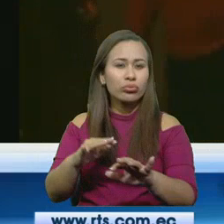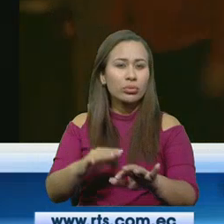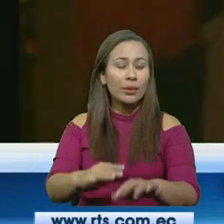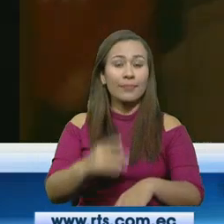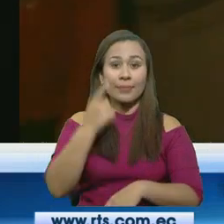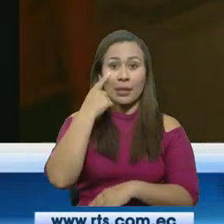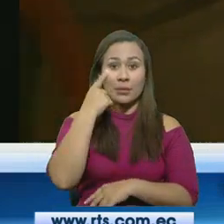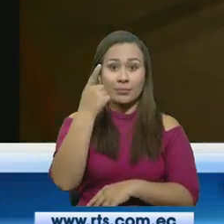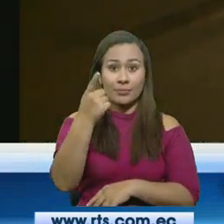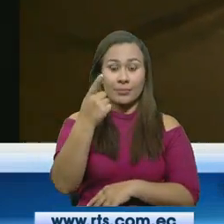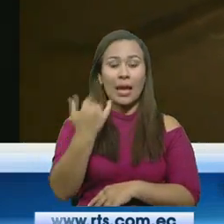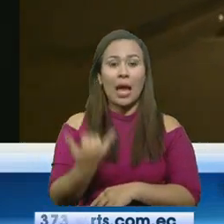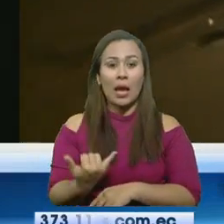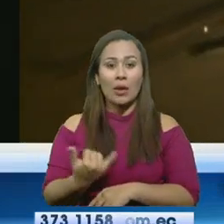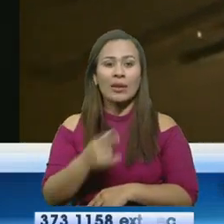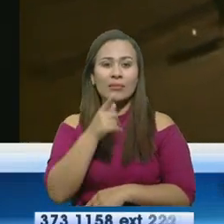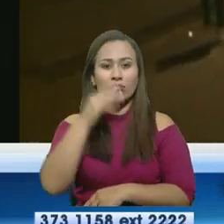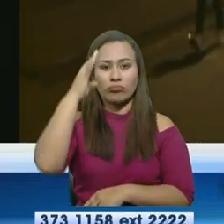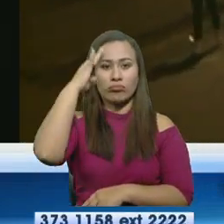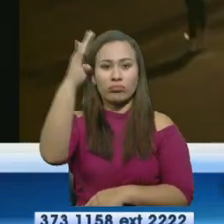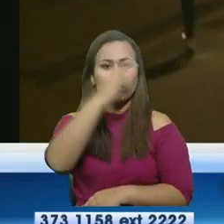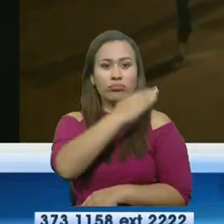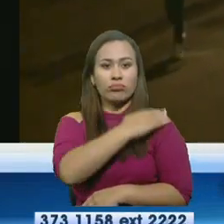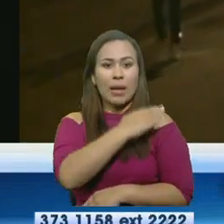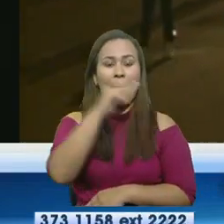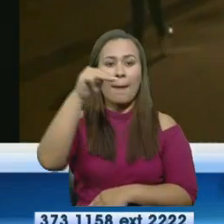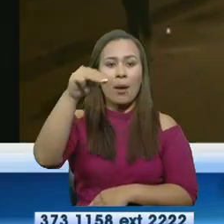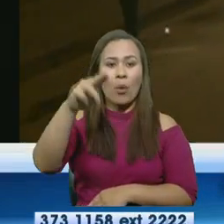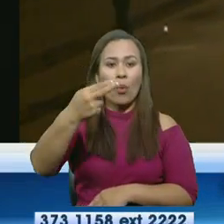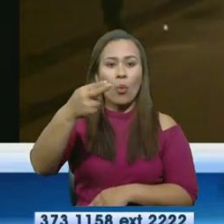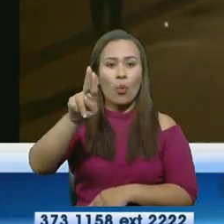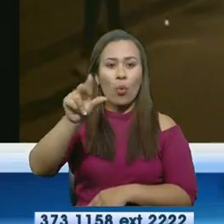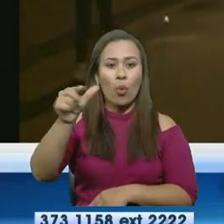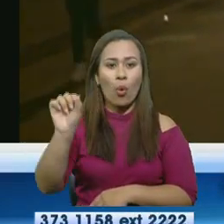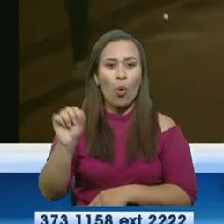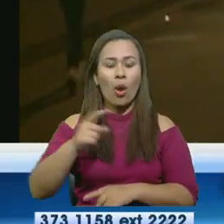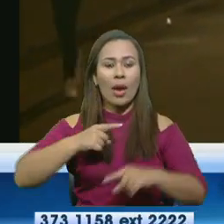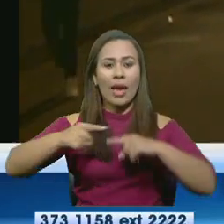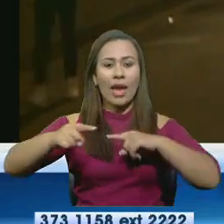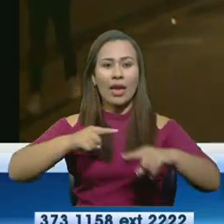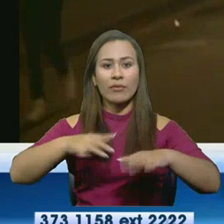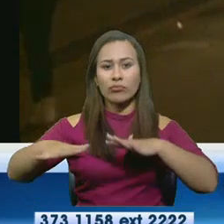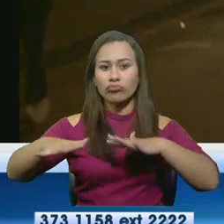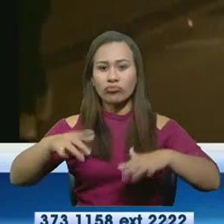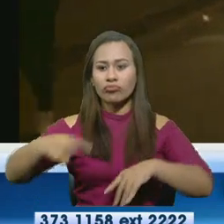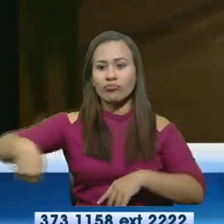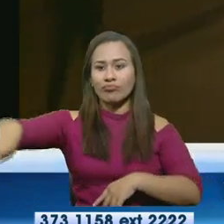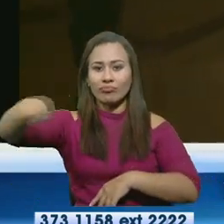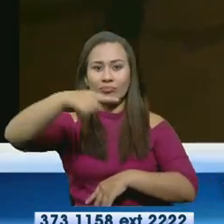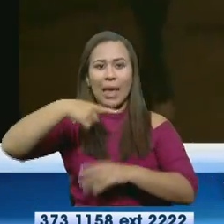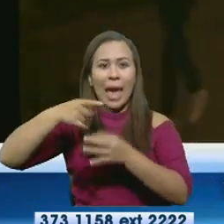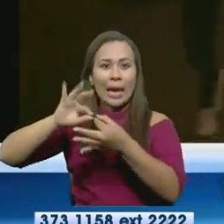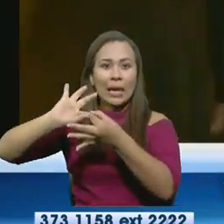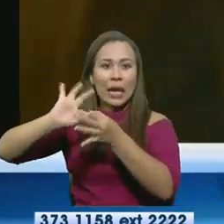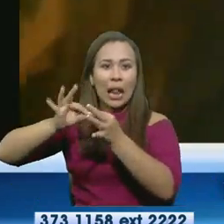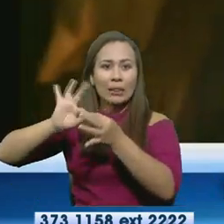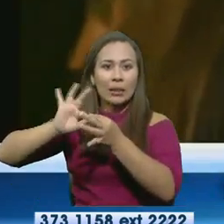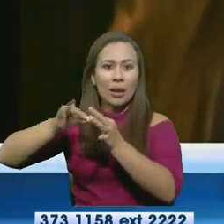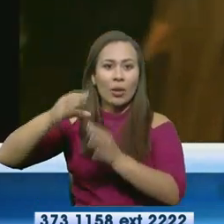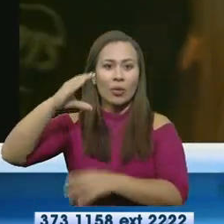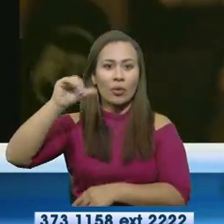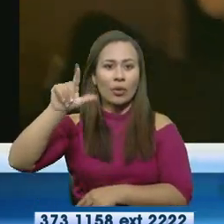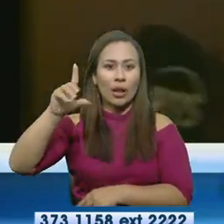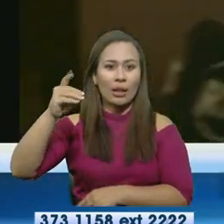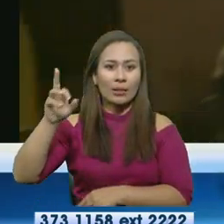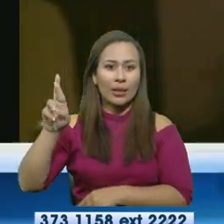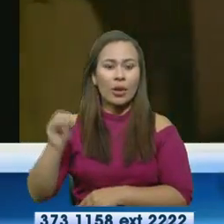a cabo, está con nosotros el mayor Hugo Villavicencio, él es jefe de operaciones del distrito Calderón. Buenas noches, mi mayor, por favor, coméntenos cómo